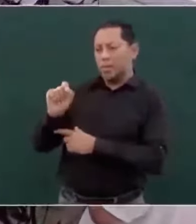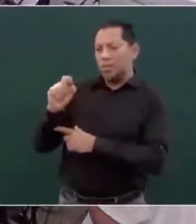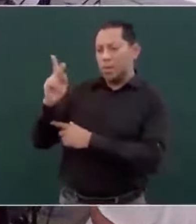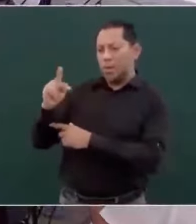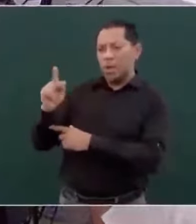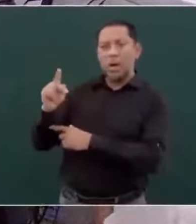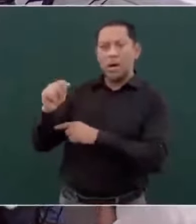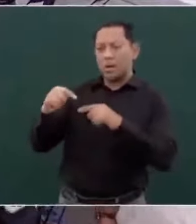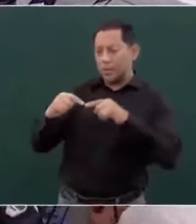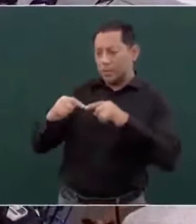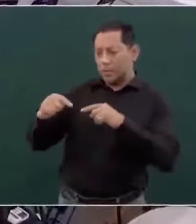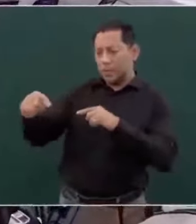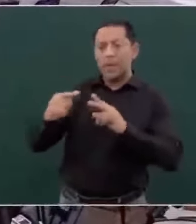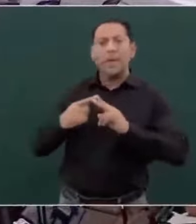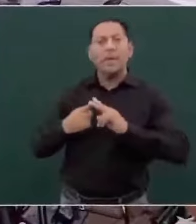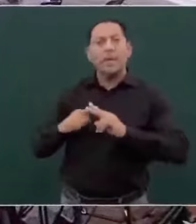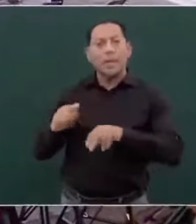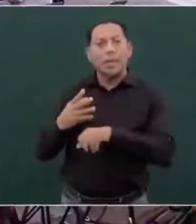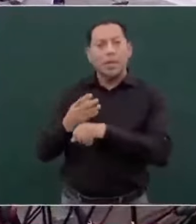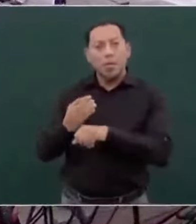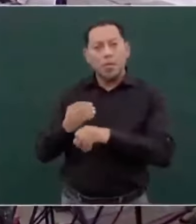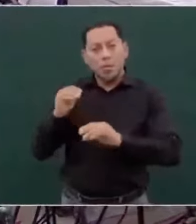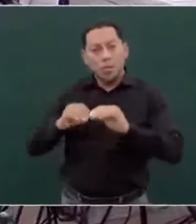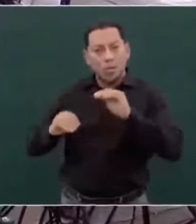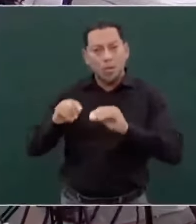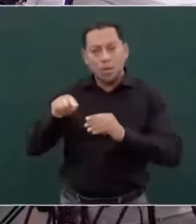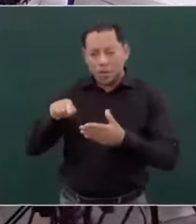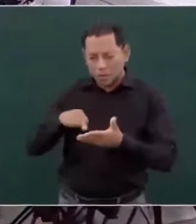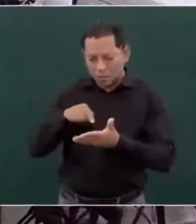que inicia en